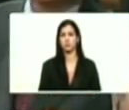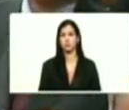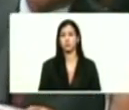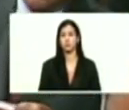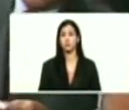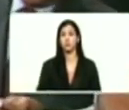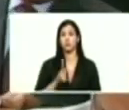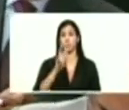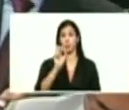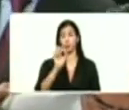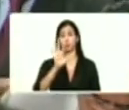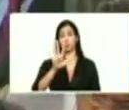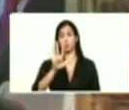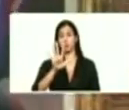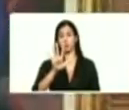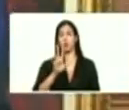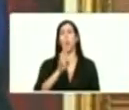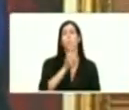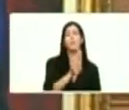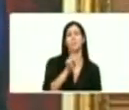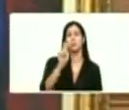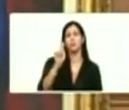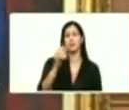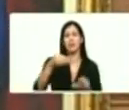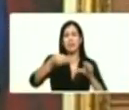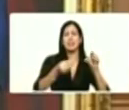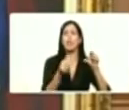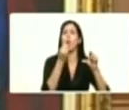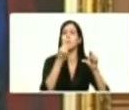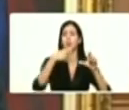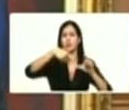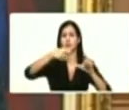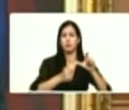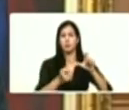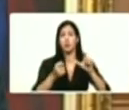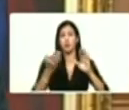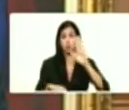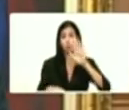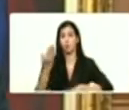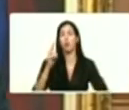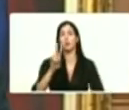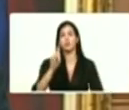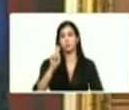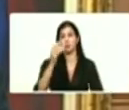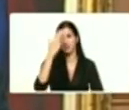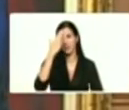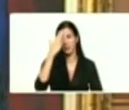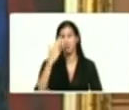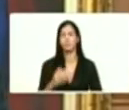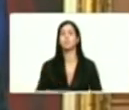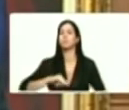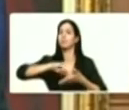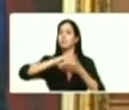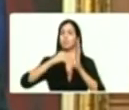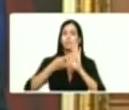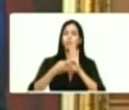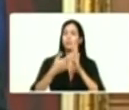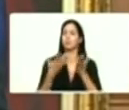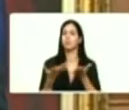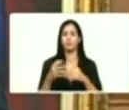2.5% unidades tributarias ustedes saben que la unidad tributaria subió además esto va a significar